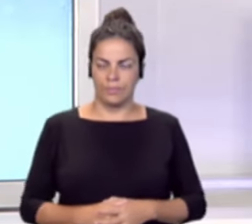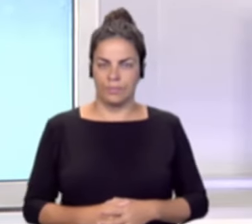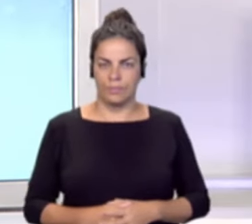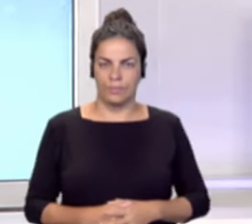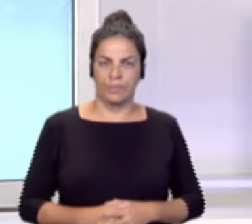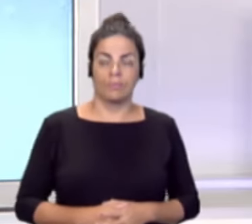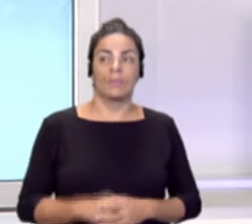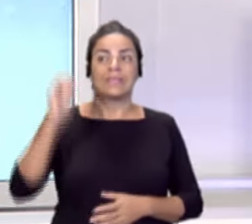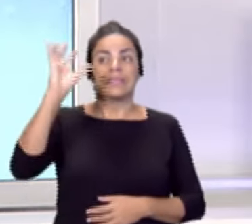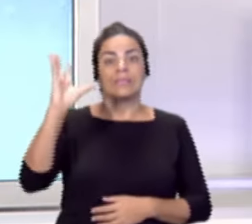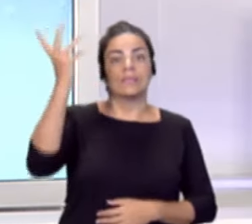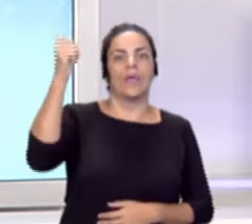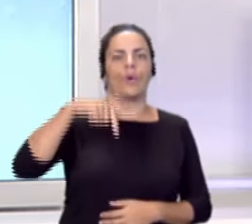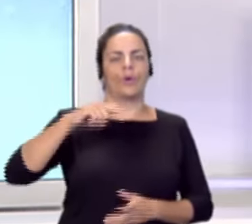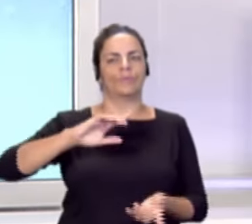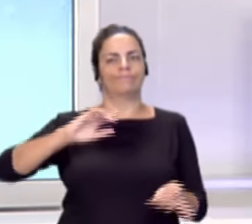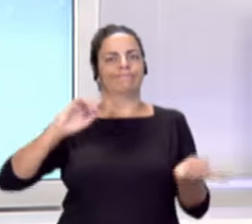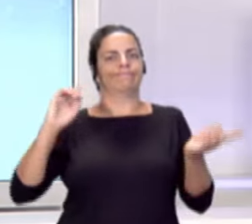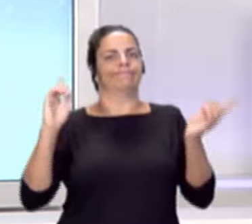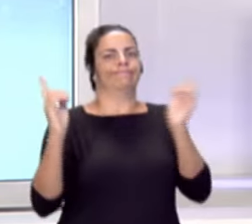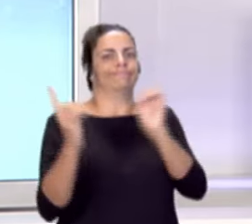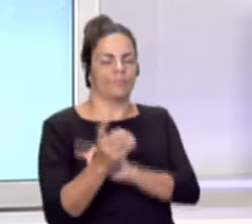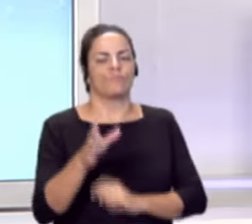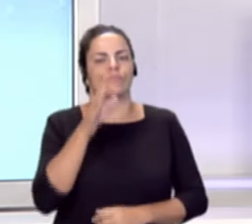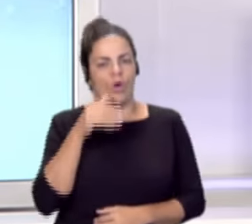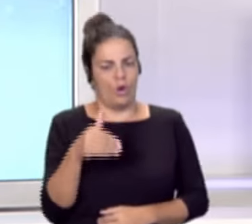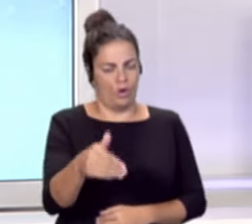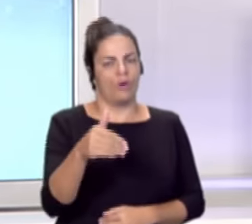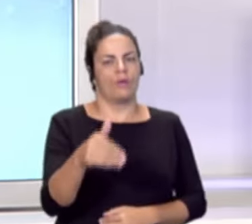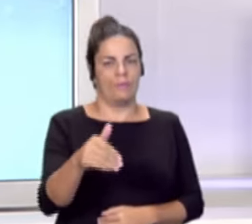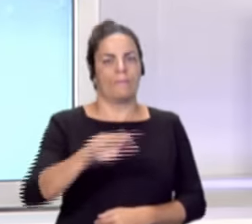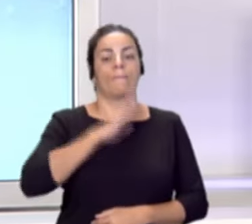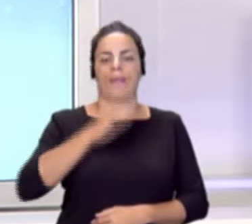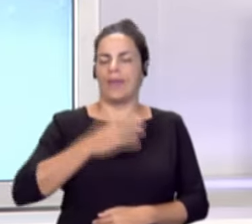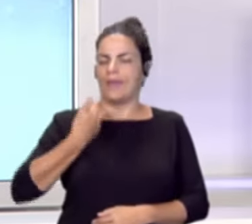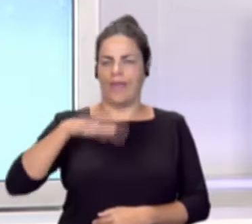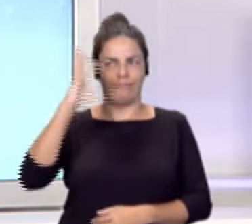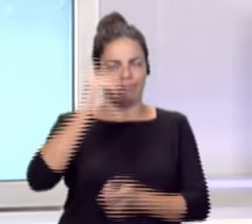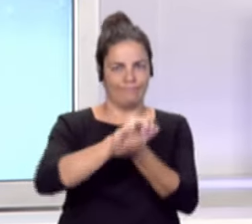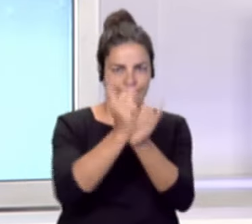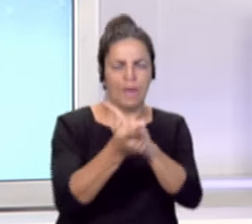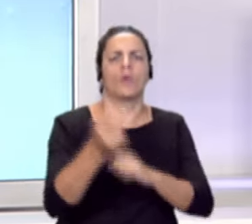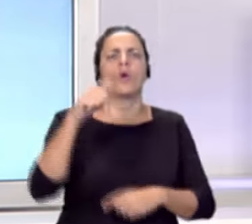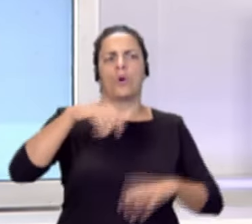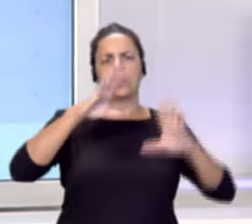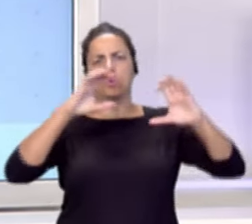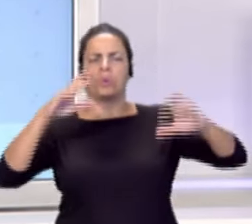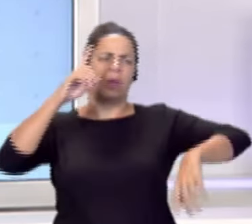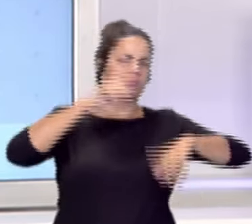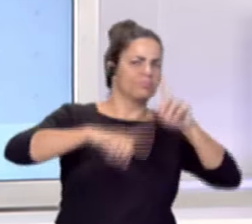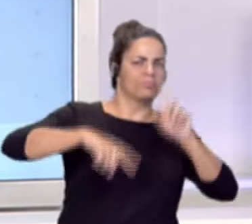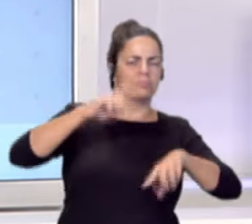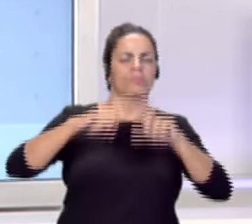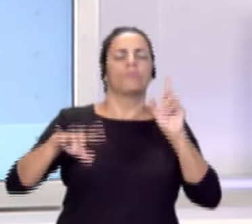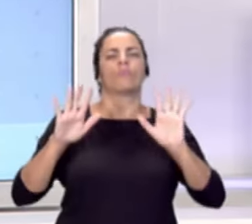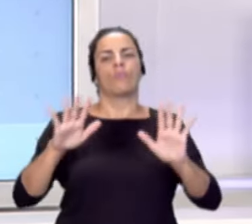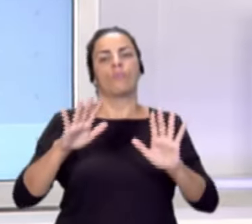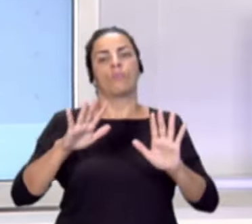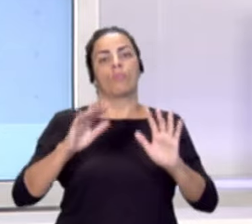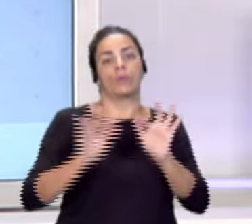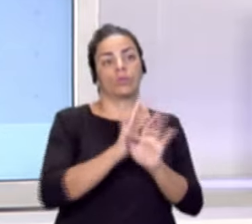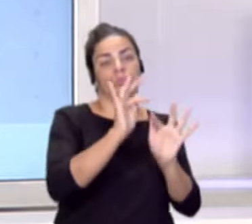El tiempo hoy va a ser de transición a la espera de los cambios que llegarán a partir de mañana. Tenemos nubes en cantidades variables, irán aumentando sobre todo a